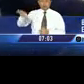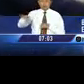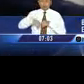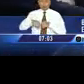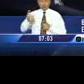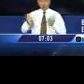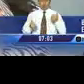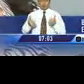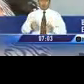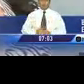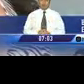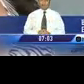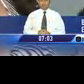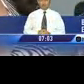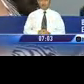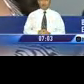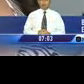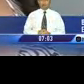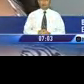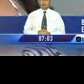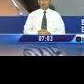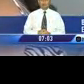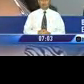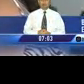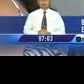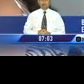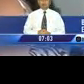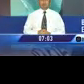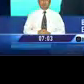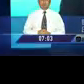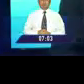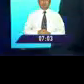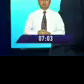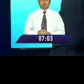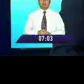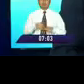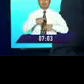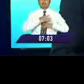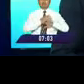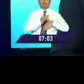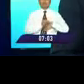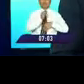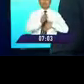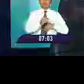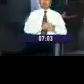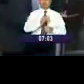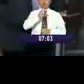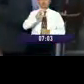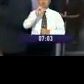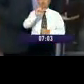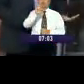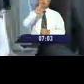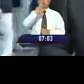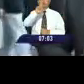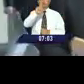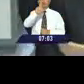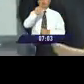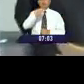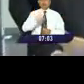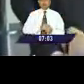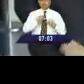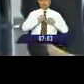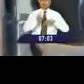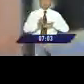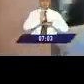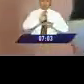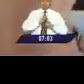gobierno de Guillermo Lasso, informó Valeria Navarro. Y el defensor del pueblo, César Córdoba, presentó en la Asamblea Nacional un proyecto